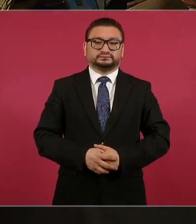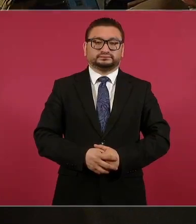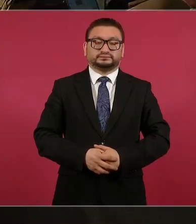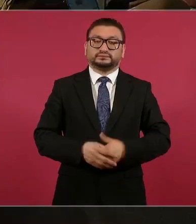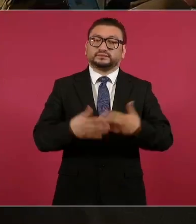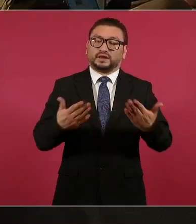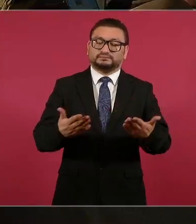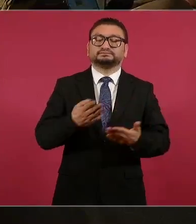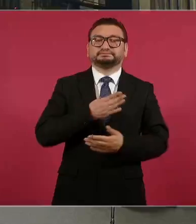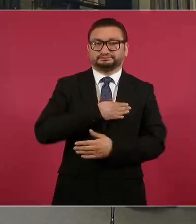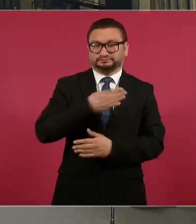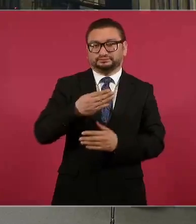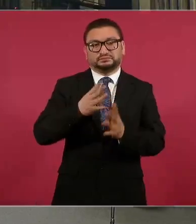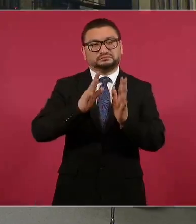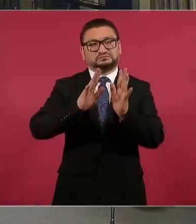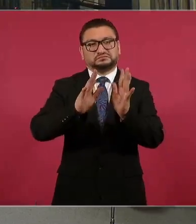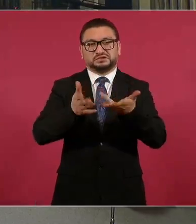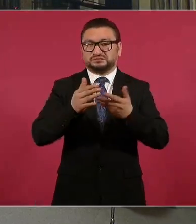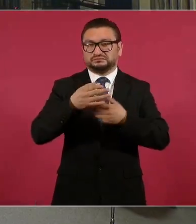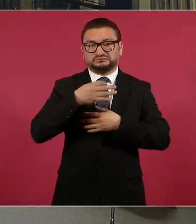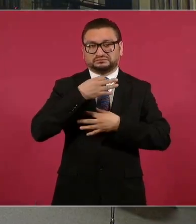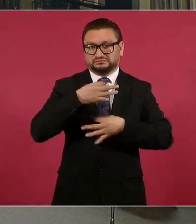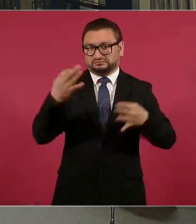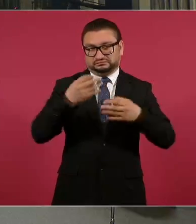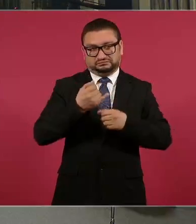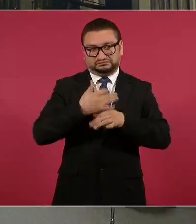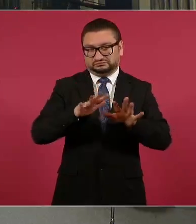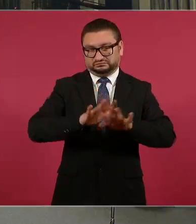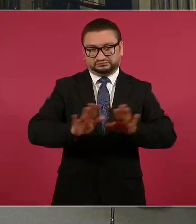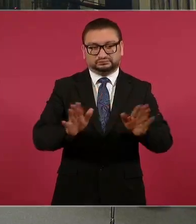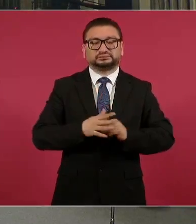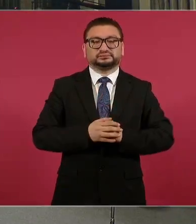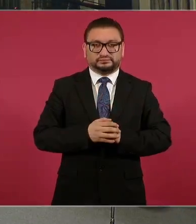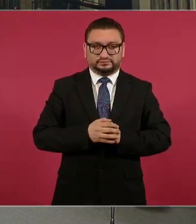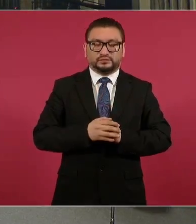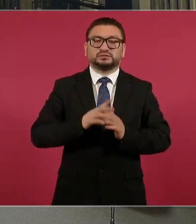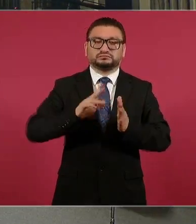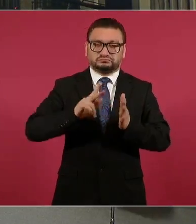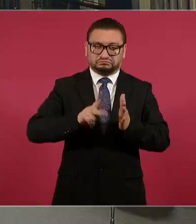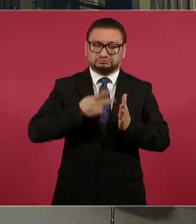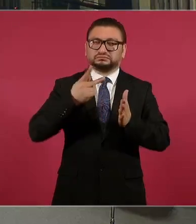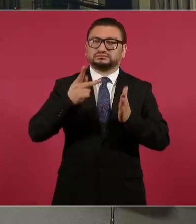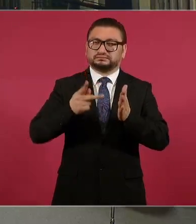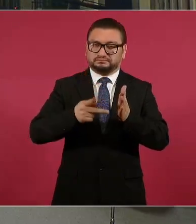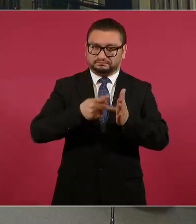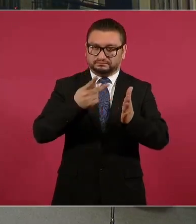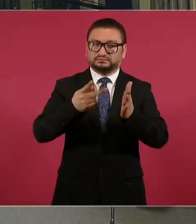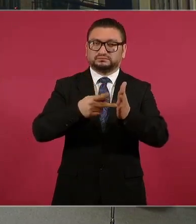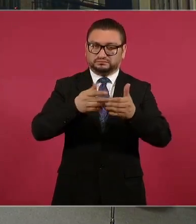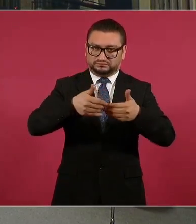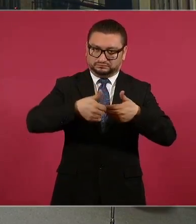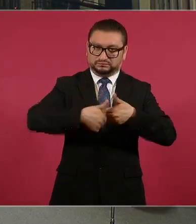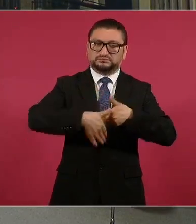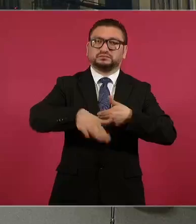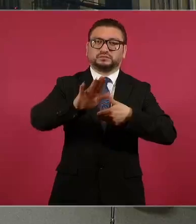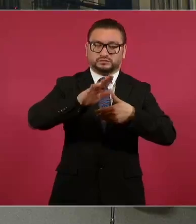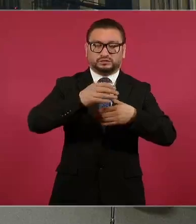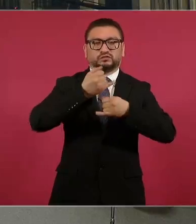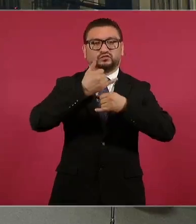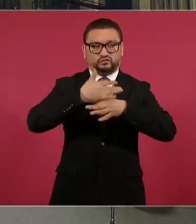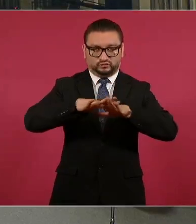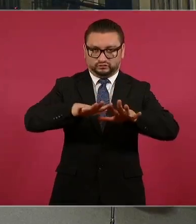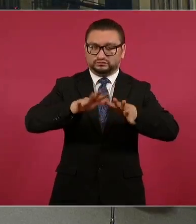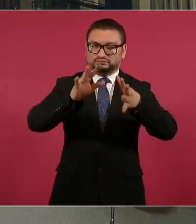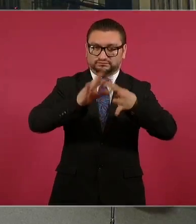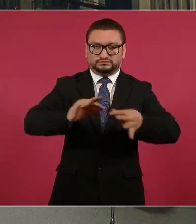Bueno, pues ya está el informe. Constantemente vamos a estar